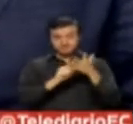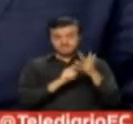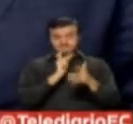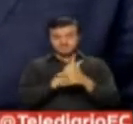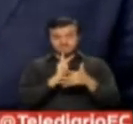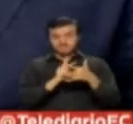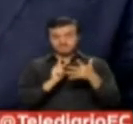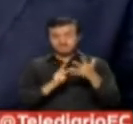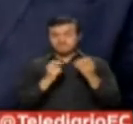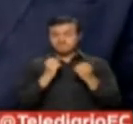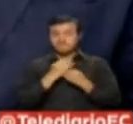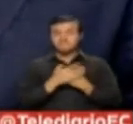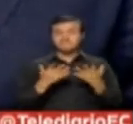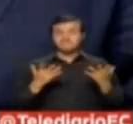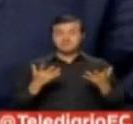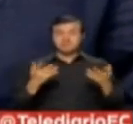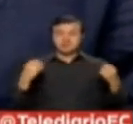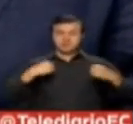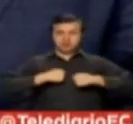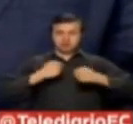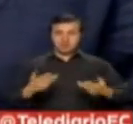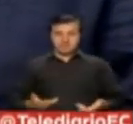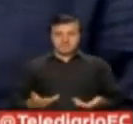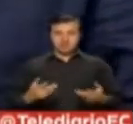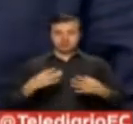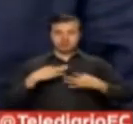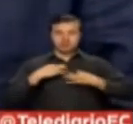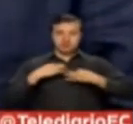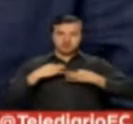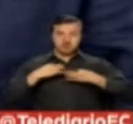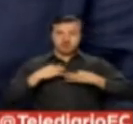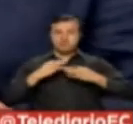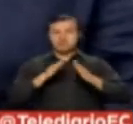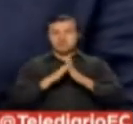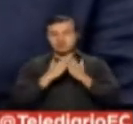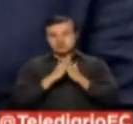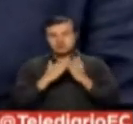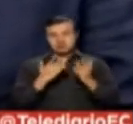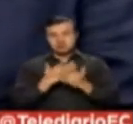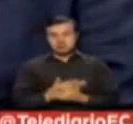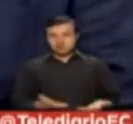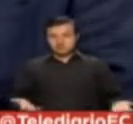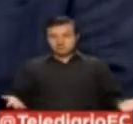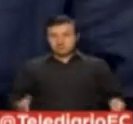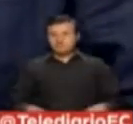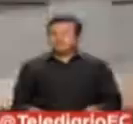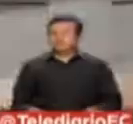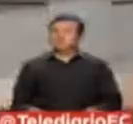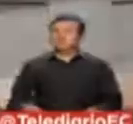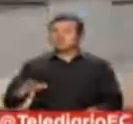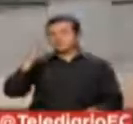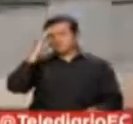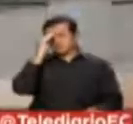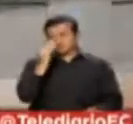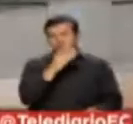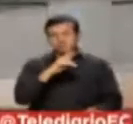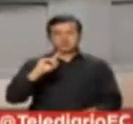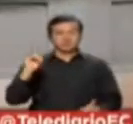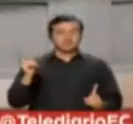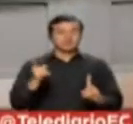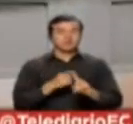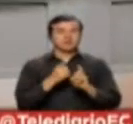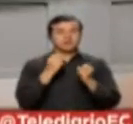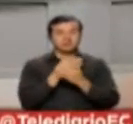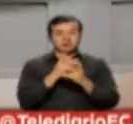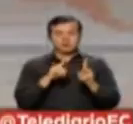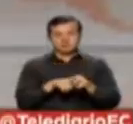se habla del peso de las mochilas de los uniformes de los textos escolares buenos días buenos días lo primero que quería decir